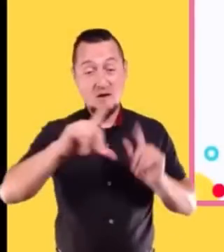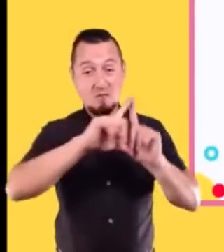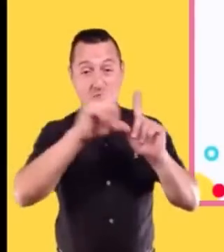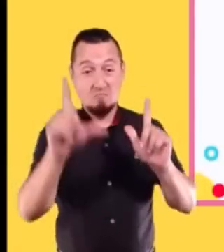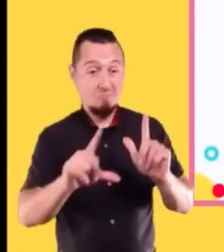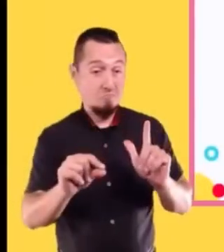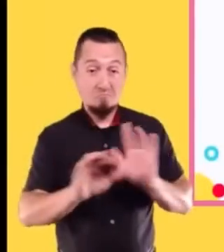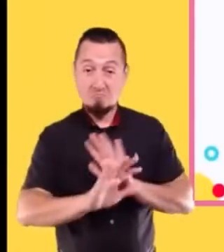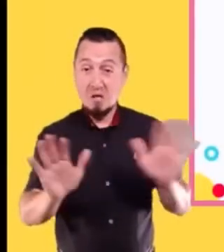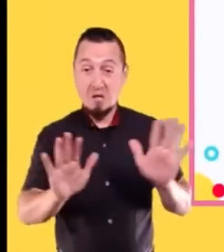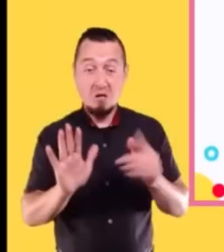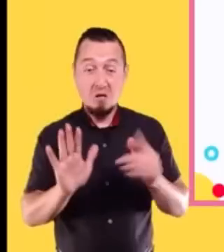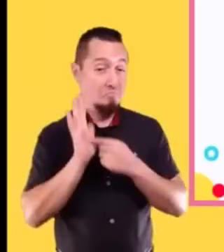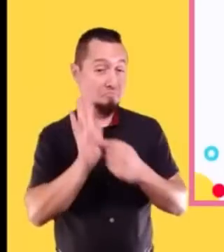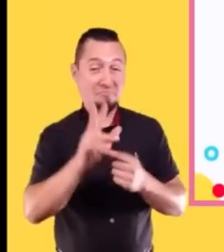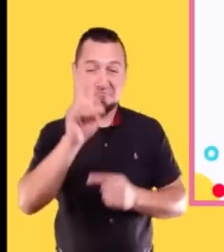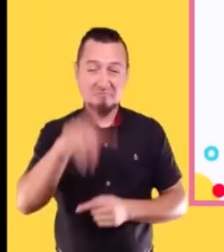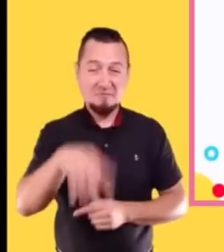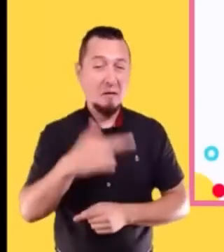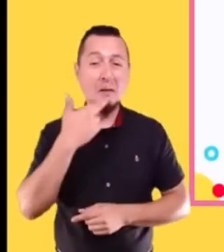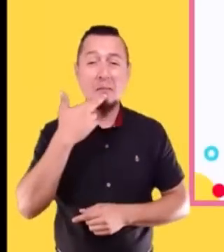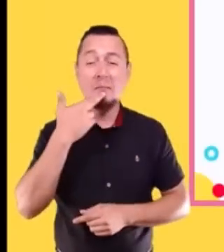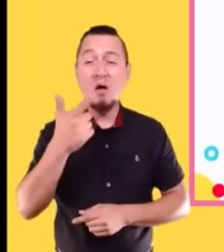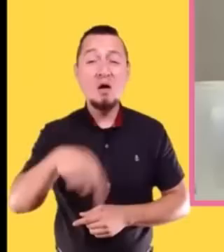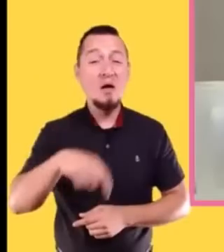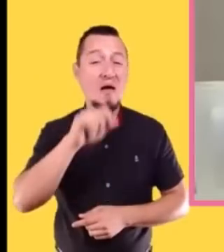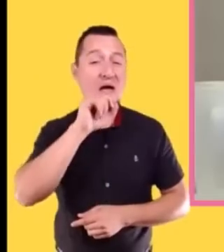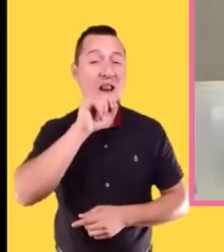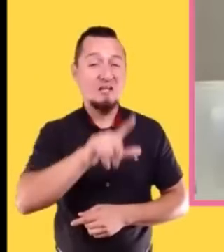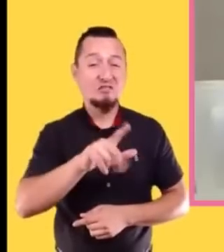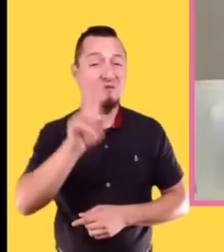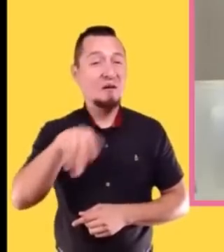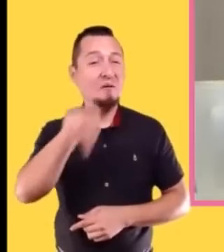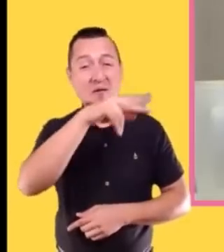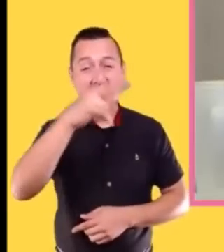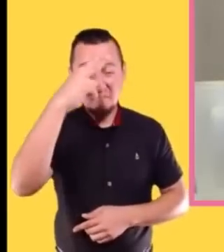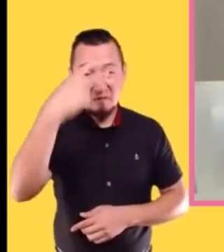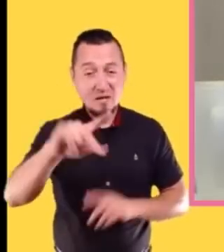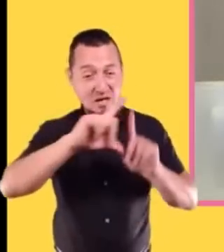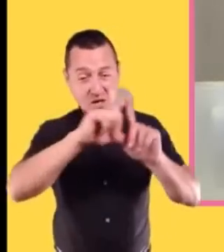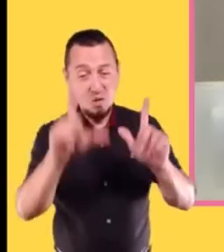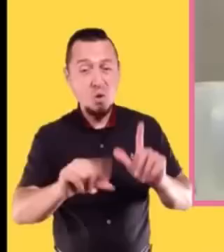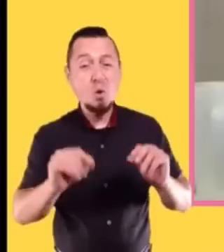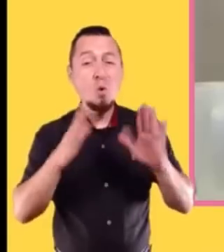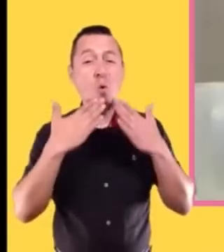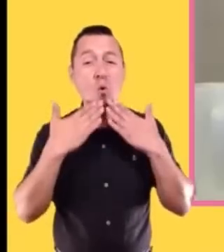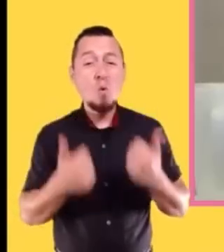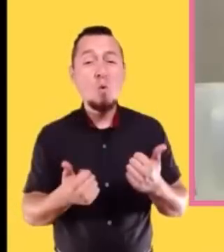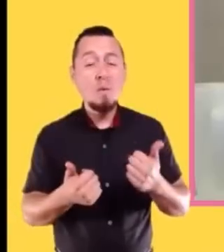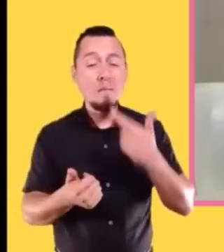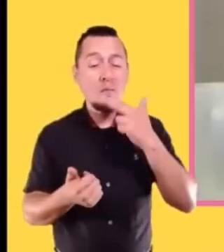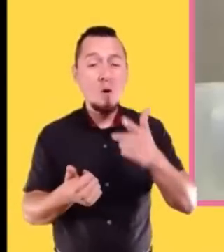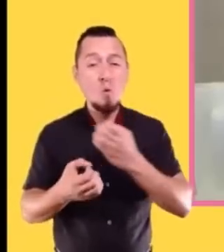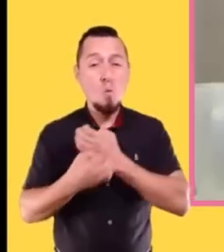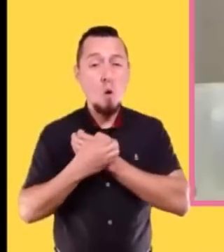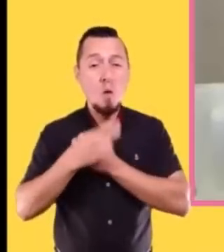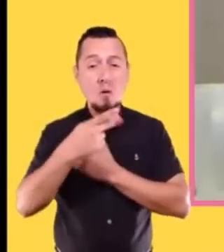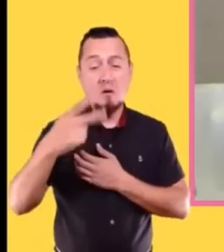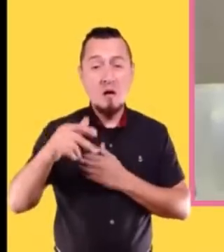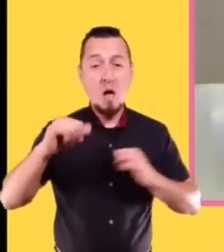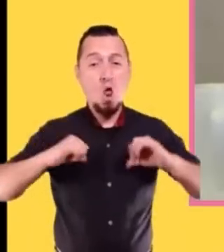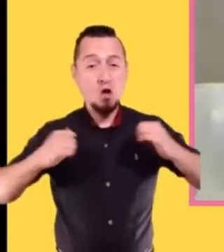y así de contundente. Tenemos las mejores herramientas digitales para educar a nuestras niñas y niños y adolescentes, y